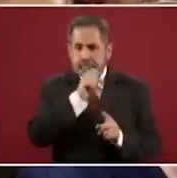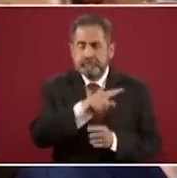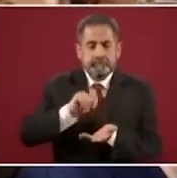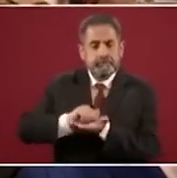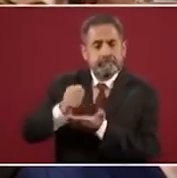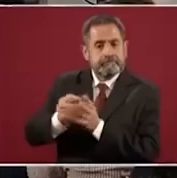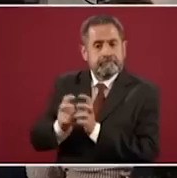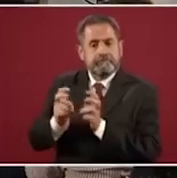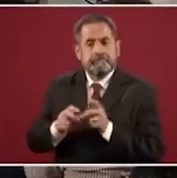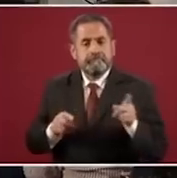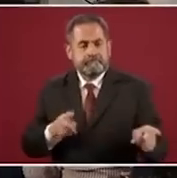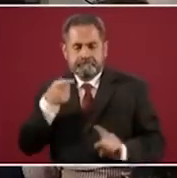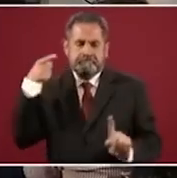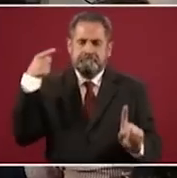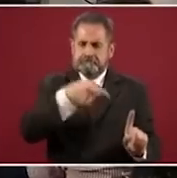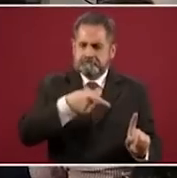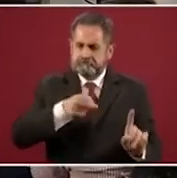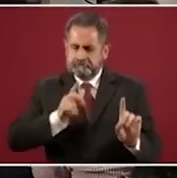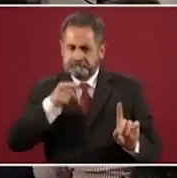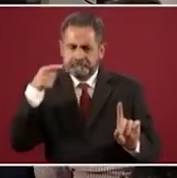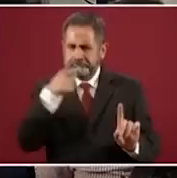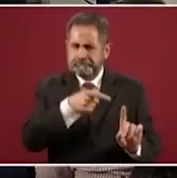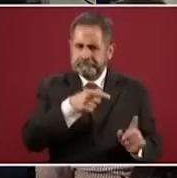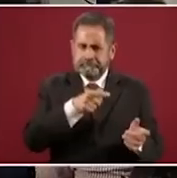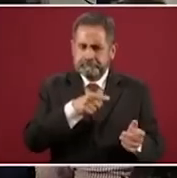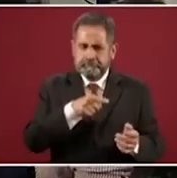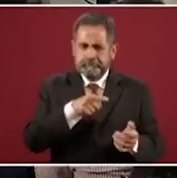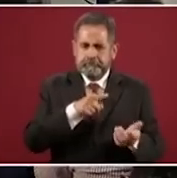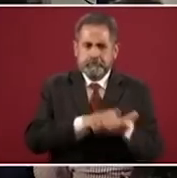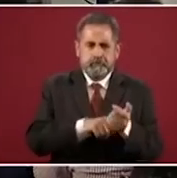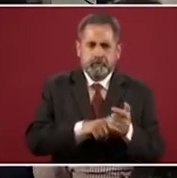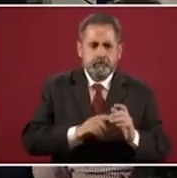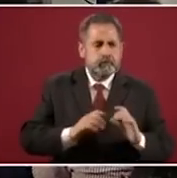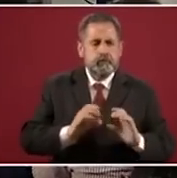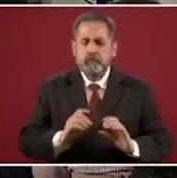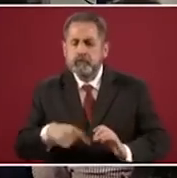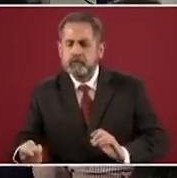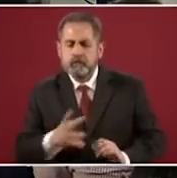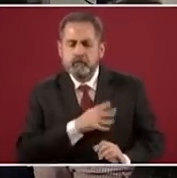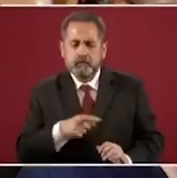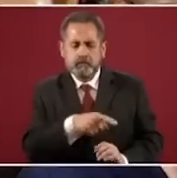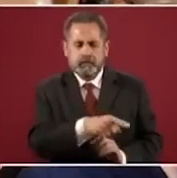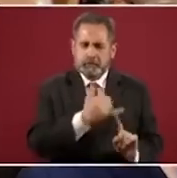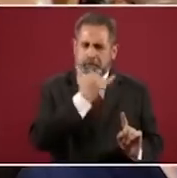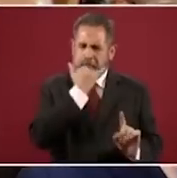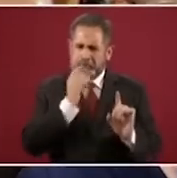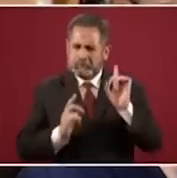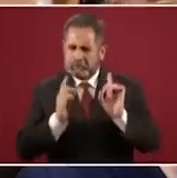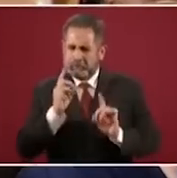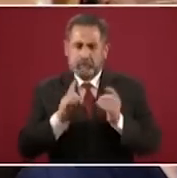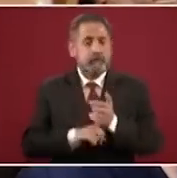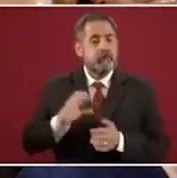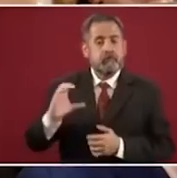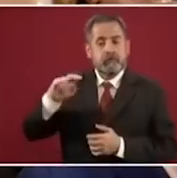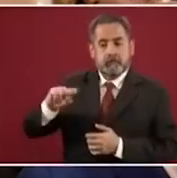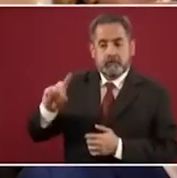Tamaulipas, está señalado como no participativo en el cuidado de sus hijos. ¿Qué opinión le merece, aun cuando la Comisión Nacional